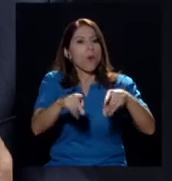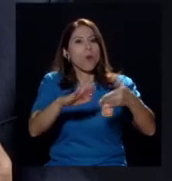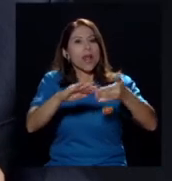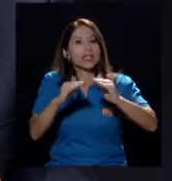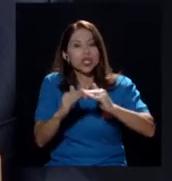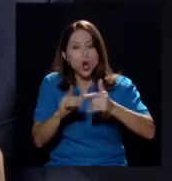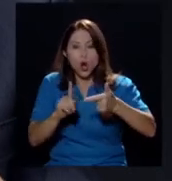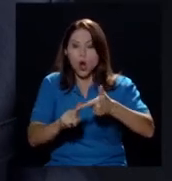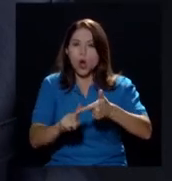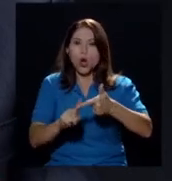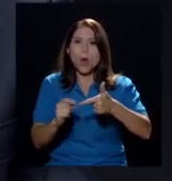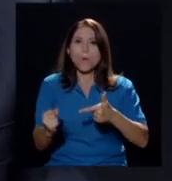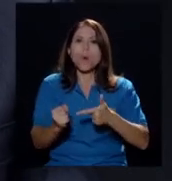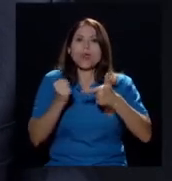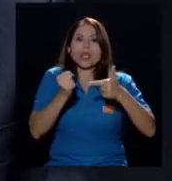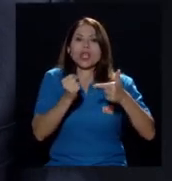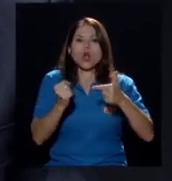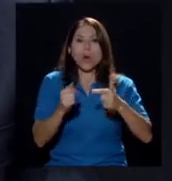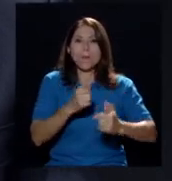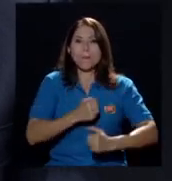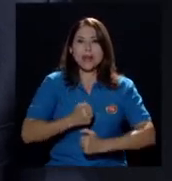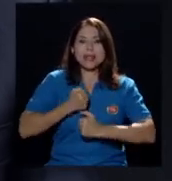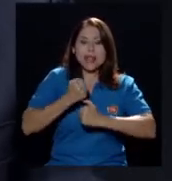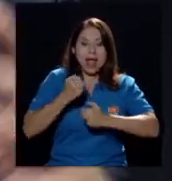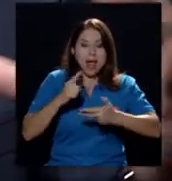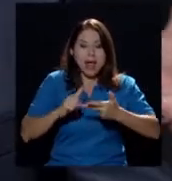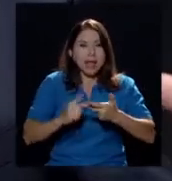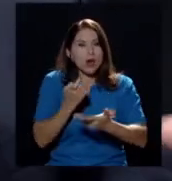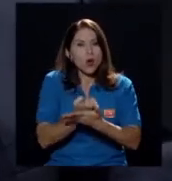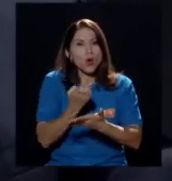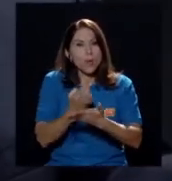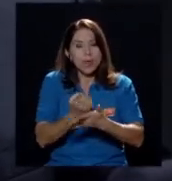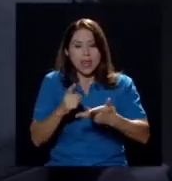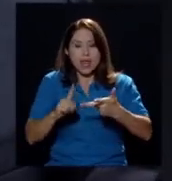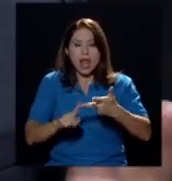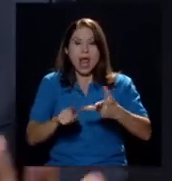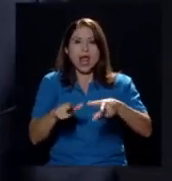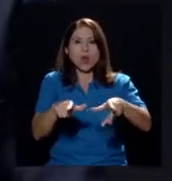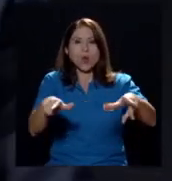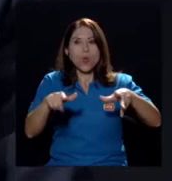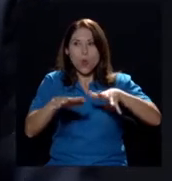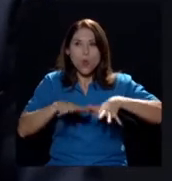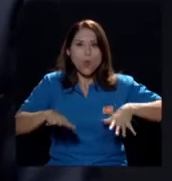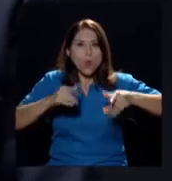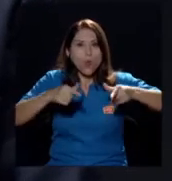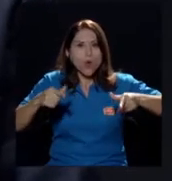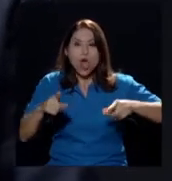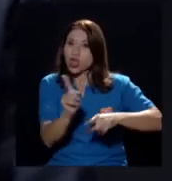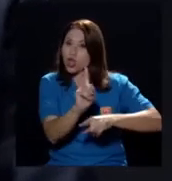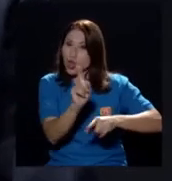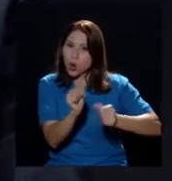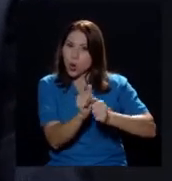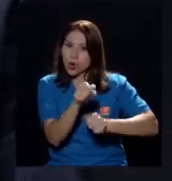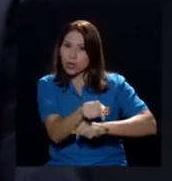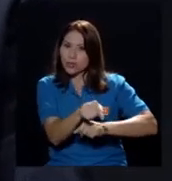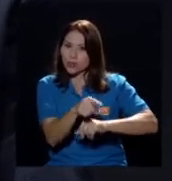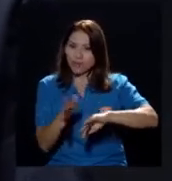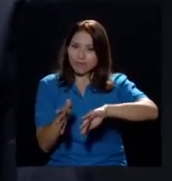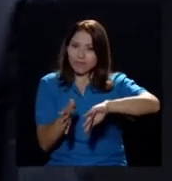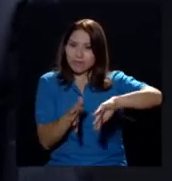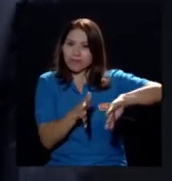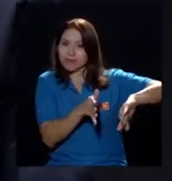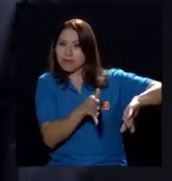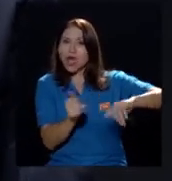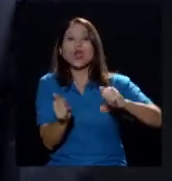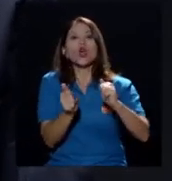economía dimensión geográfica ubicación geográfica etcétera sino a partir de